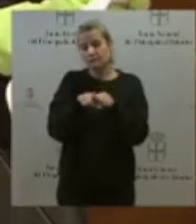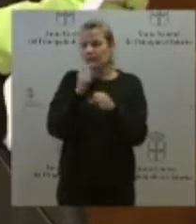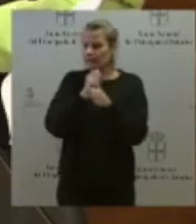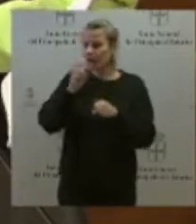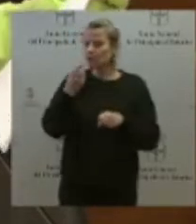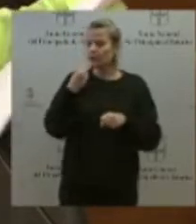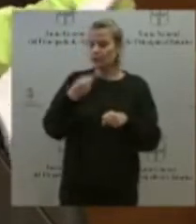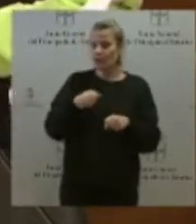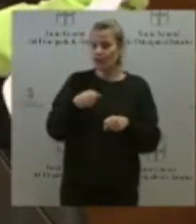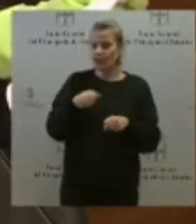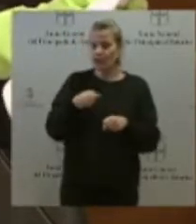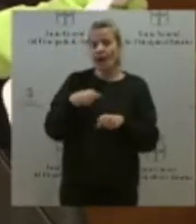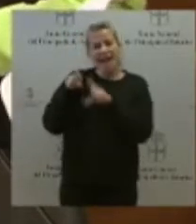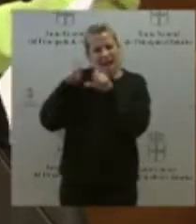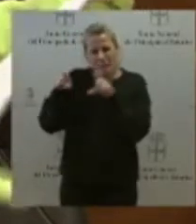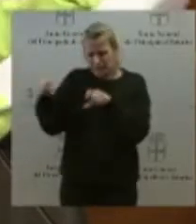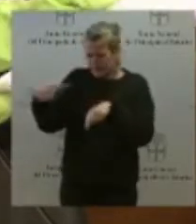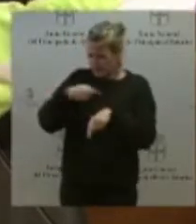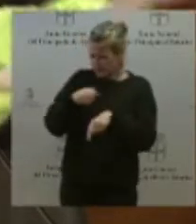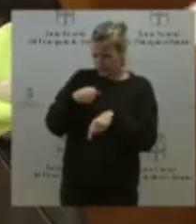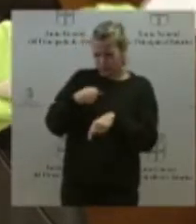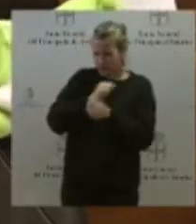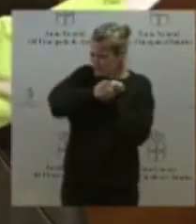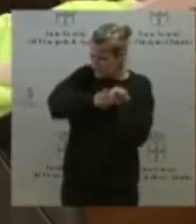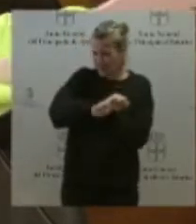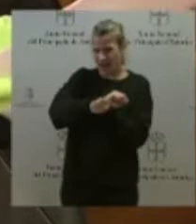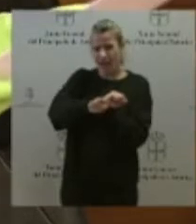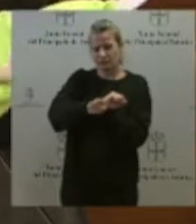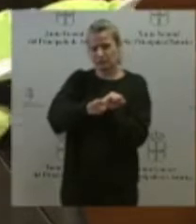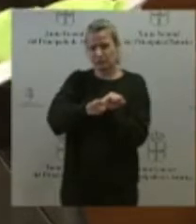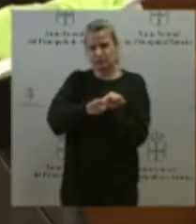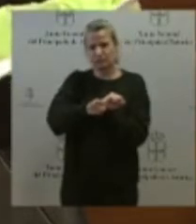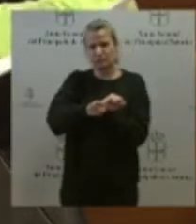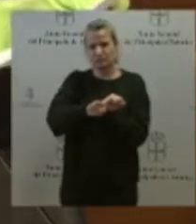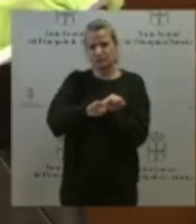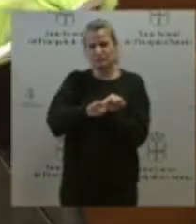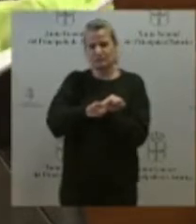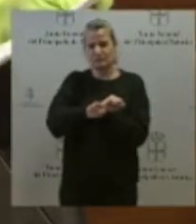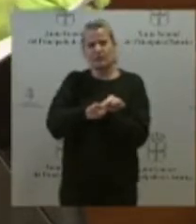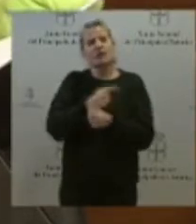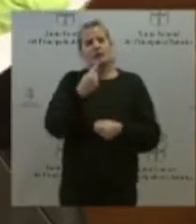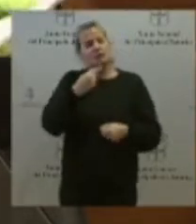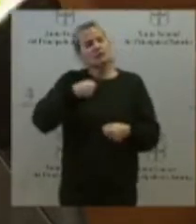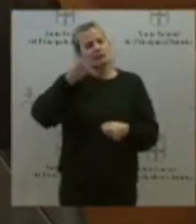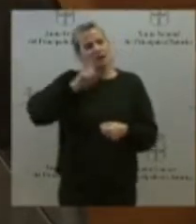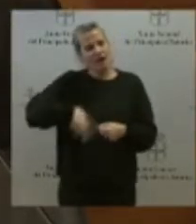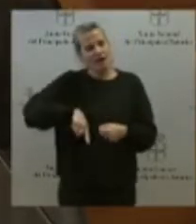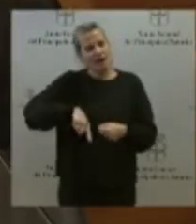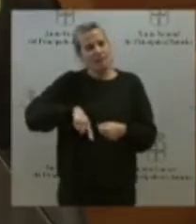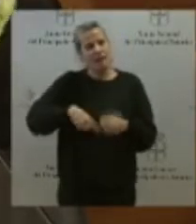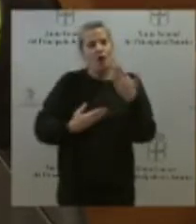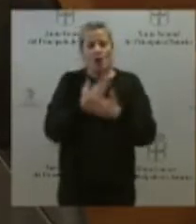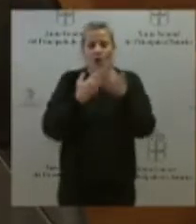unos pistoleros esclavistas. En otra ocasión nos decían que habían aumentado las jornadas parciales y que ni siquiera se podía llegar a ese SMI,